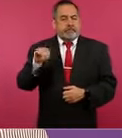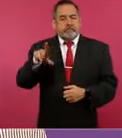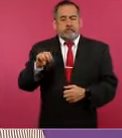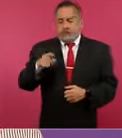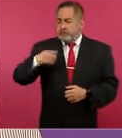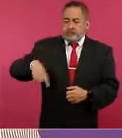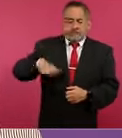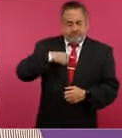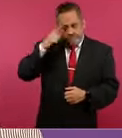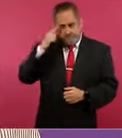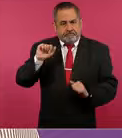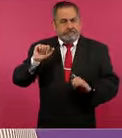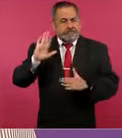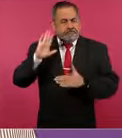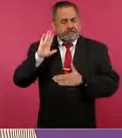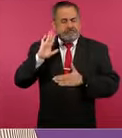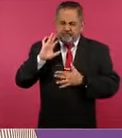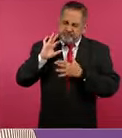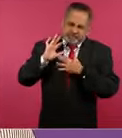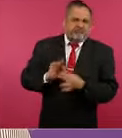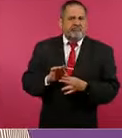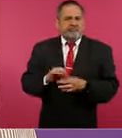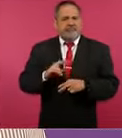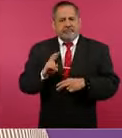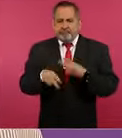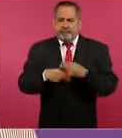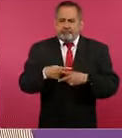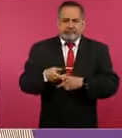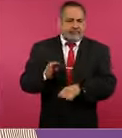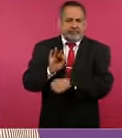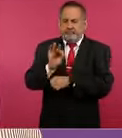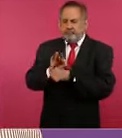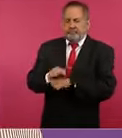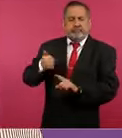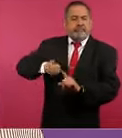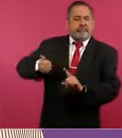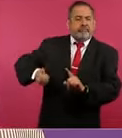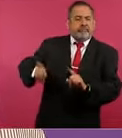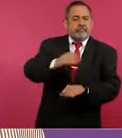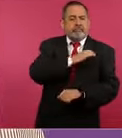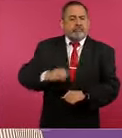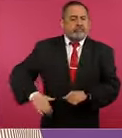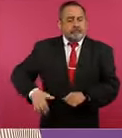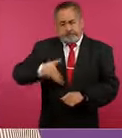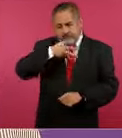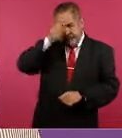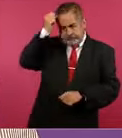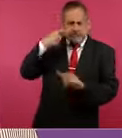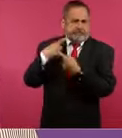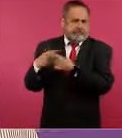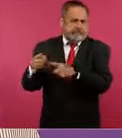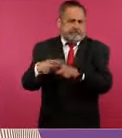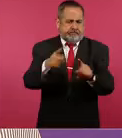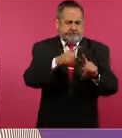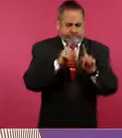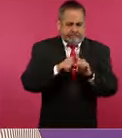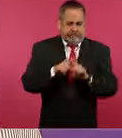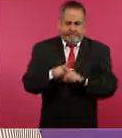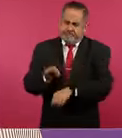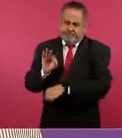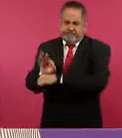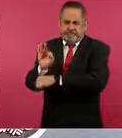estamos comprometidos con la protección de candidatos de los distintos puestos de elección